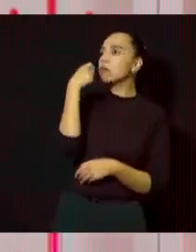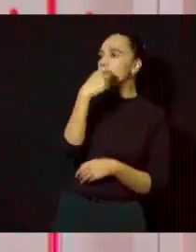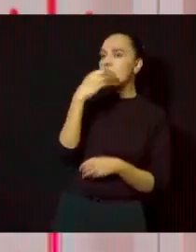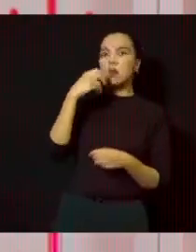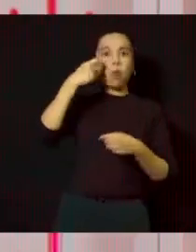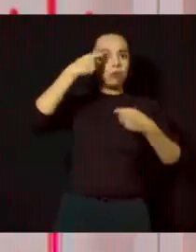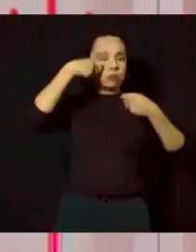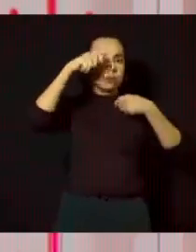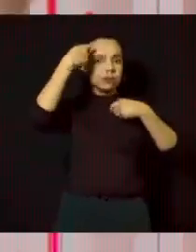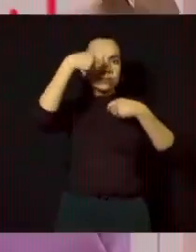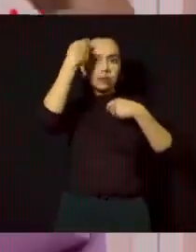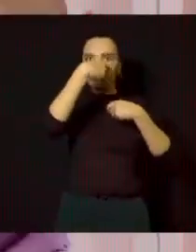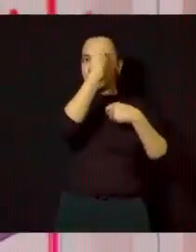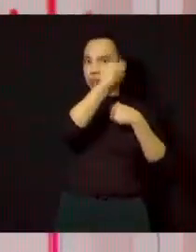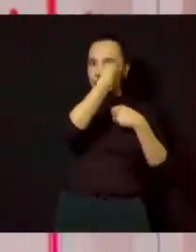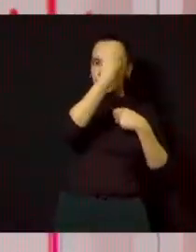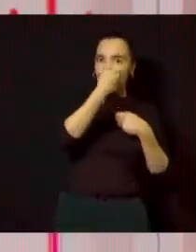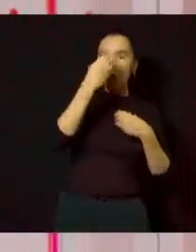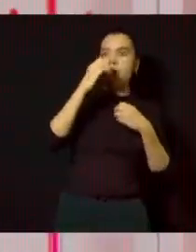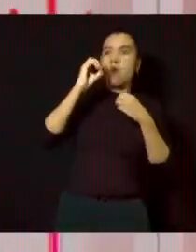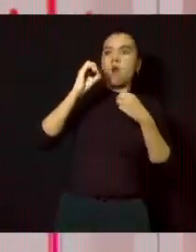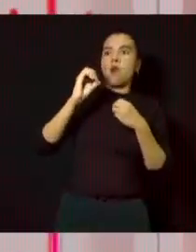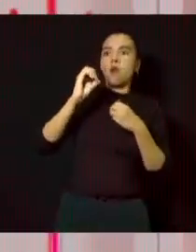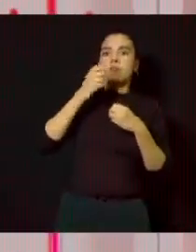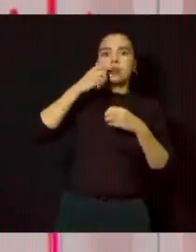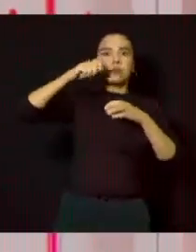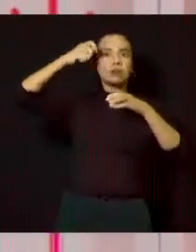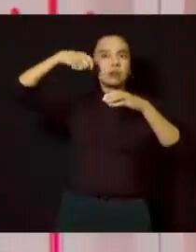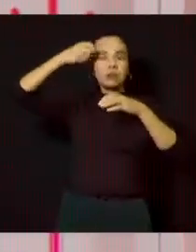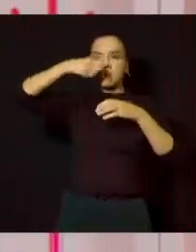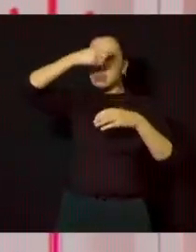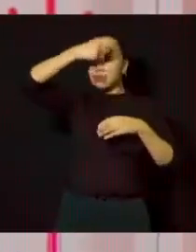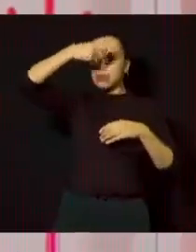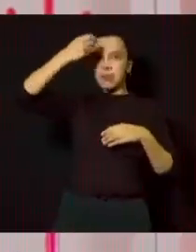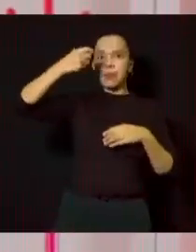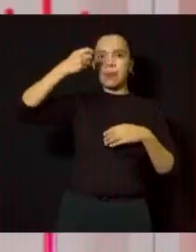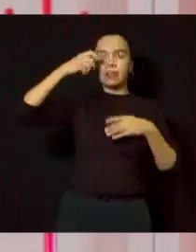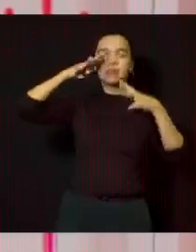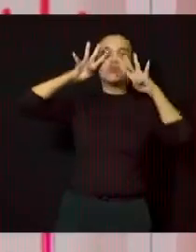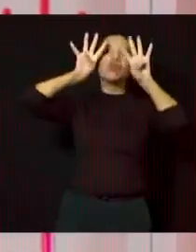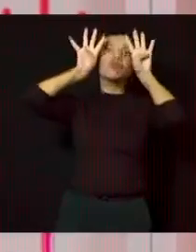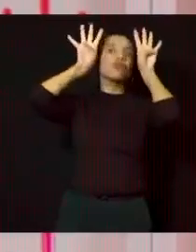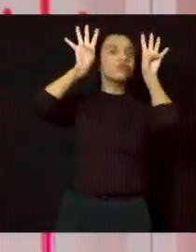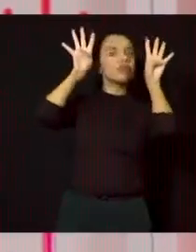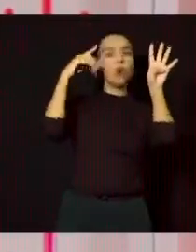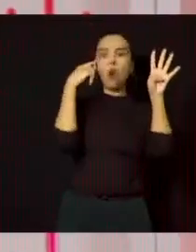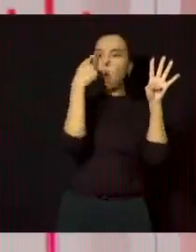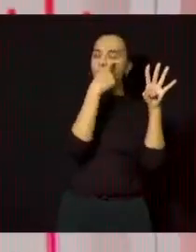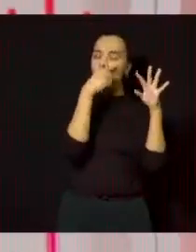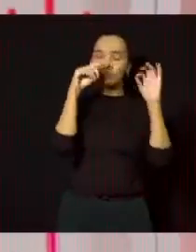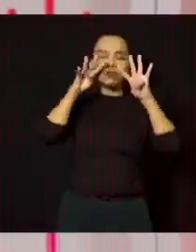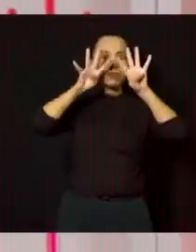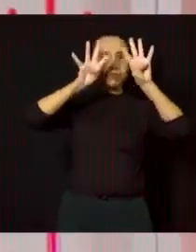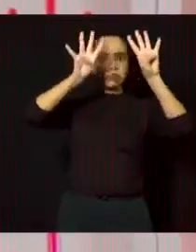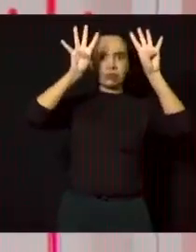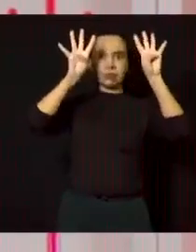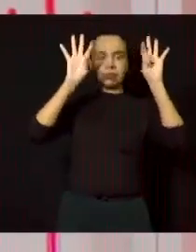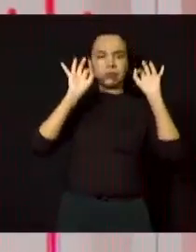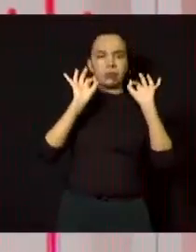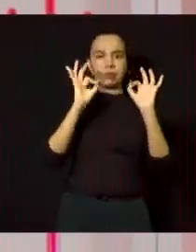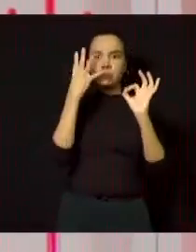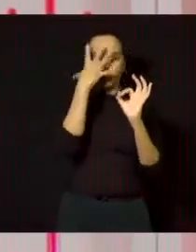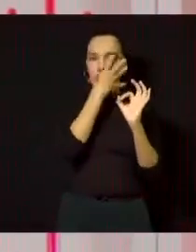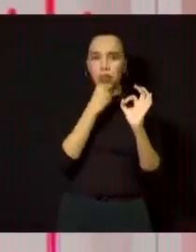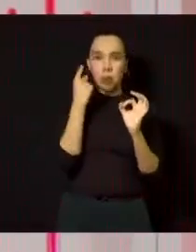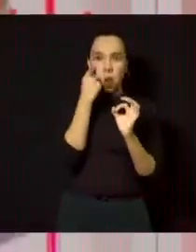alguien, o alguien llega con la emoción de que el rímel le abrió la pestaña y se le ven los ojos increíbles.